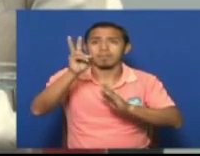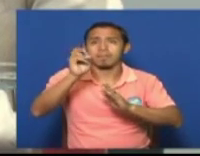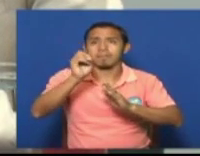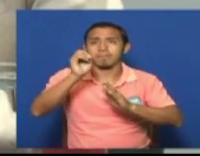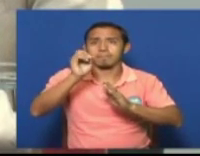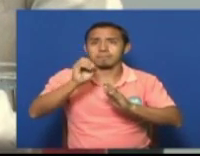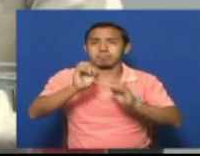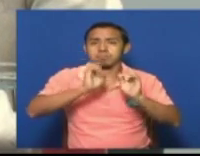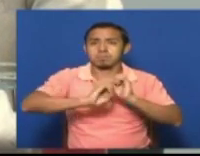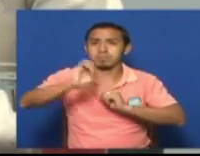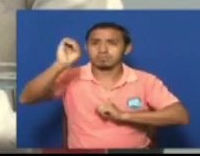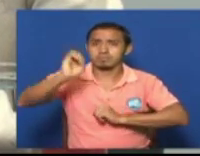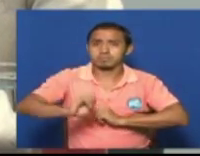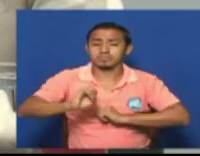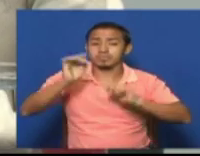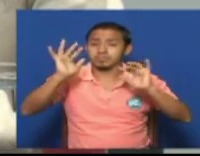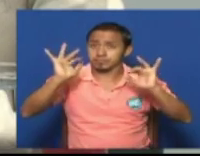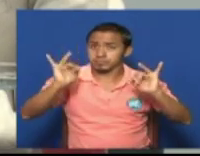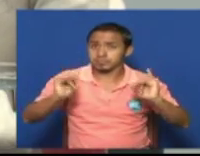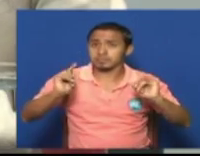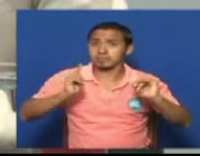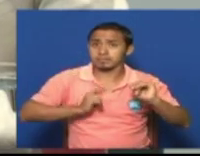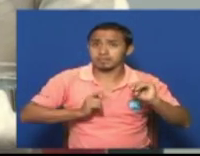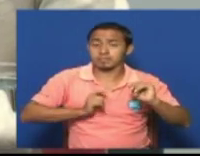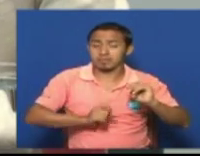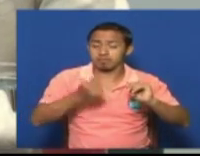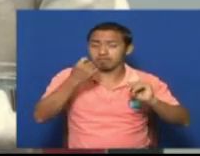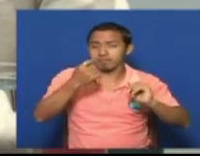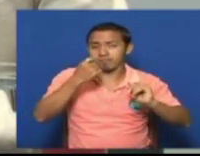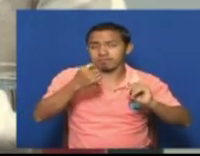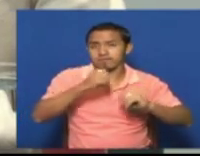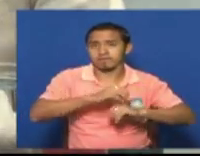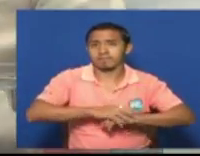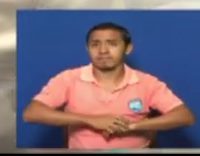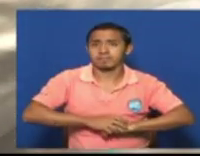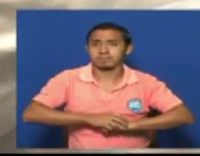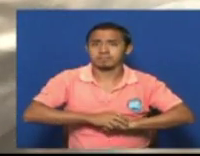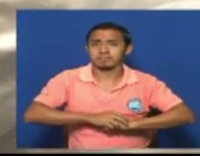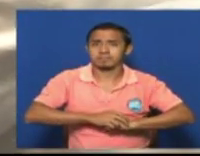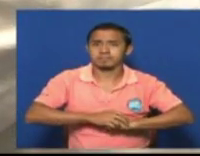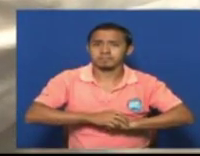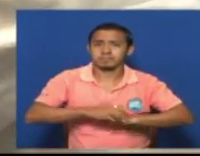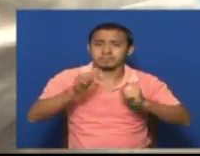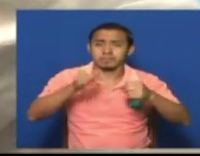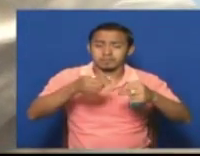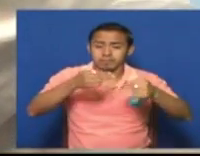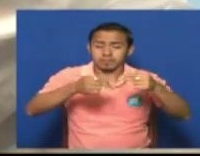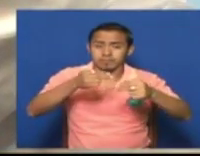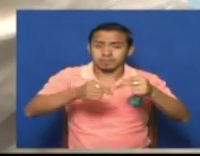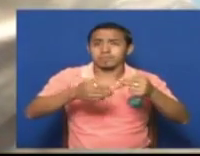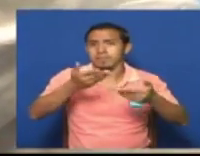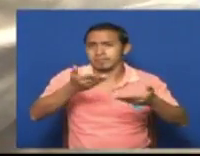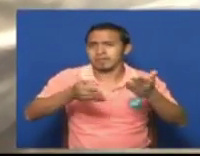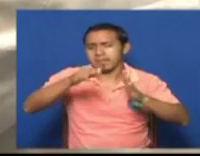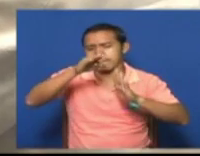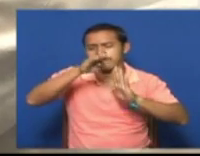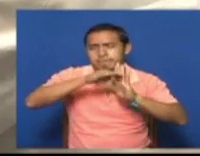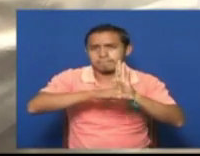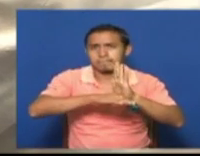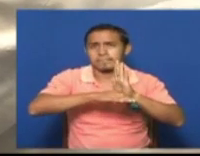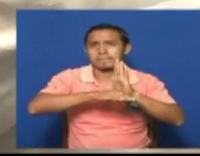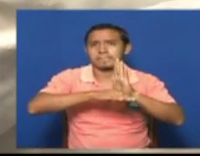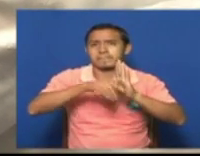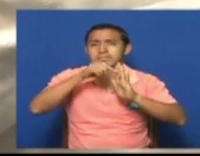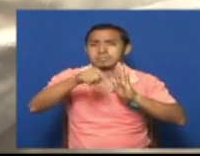de los niños ahora no están inscritos pero seguramente la cifra es todavía mucho menor porque esa